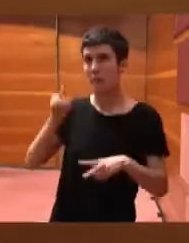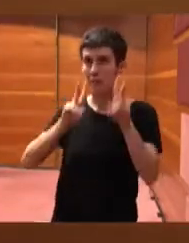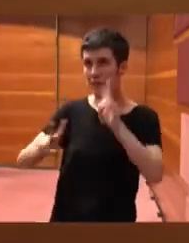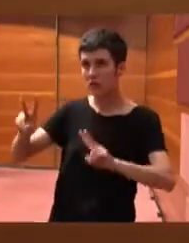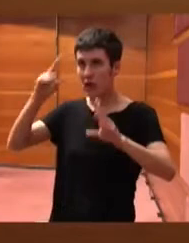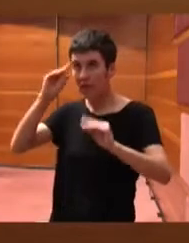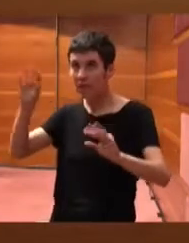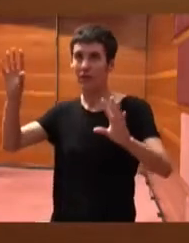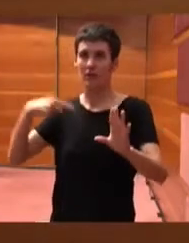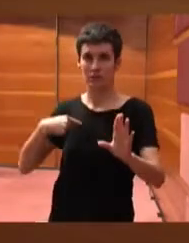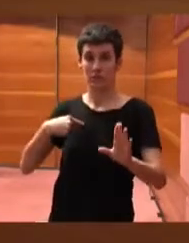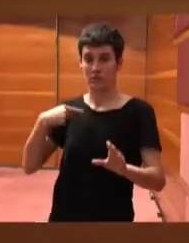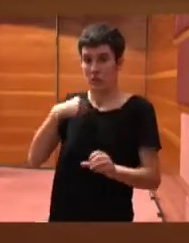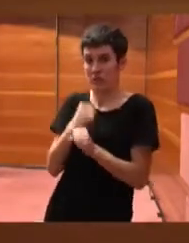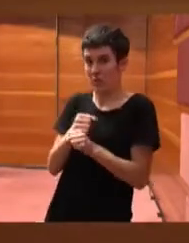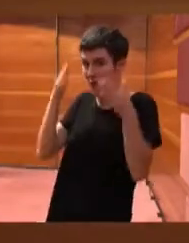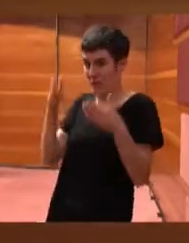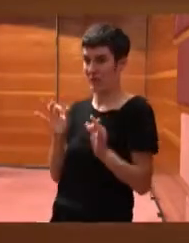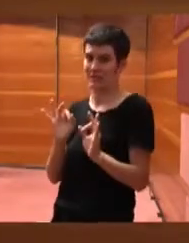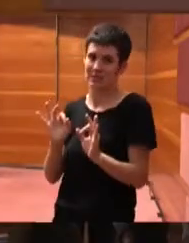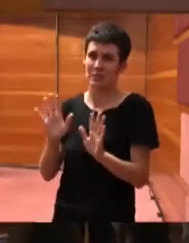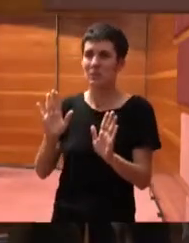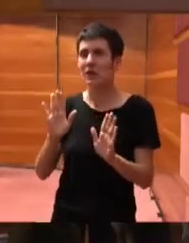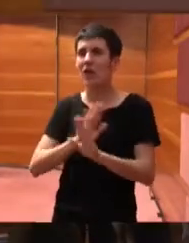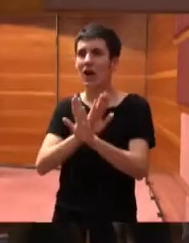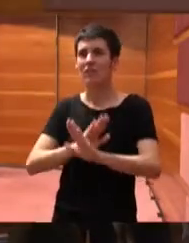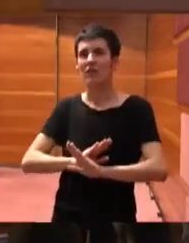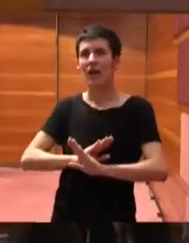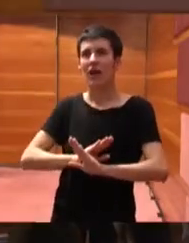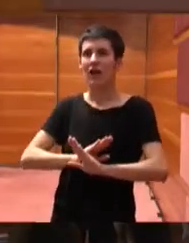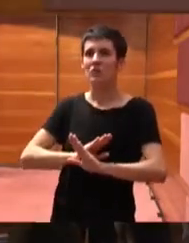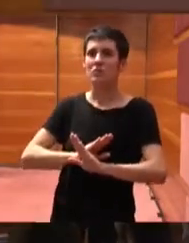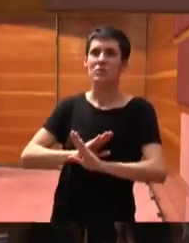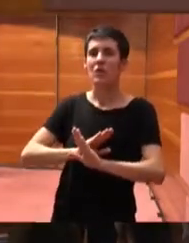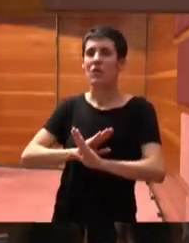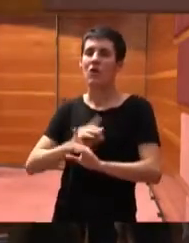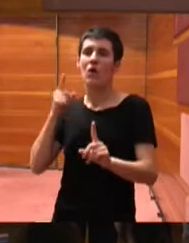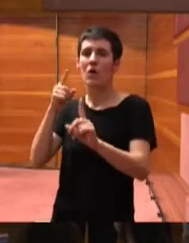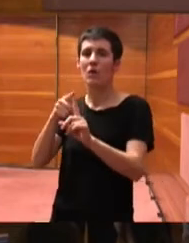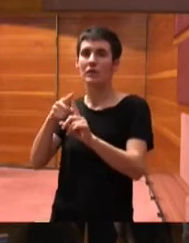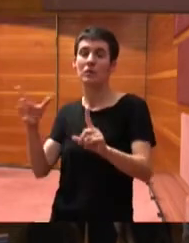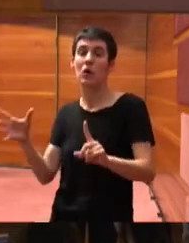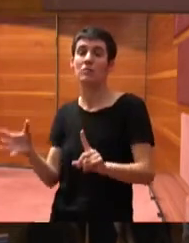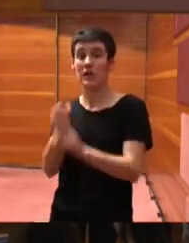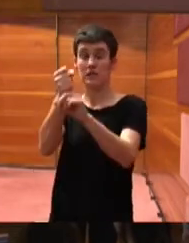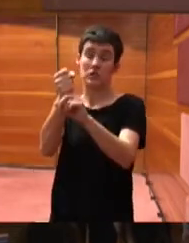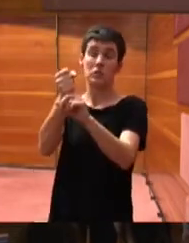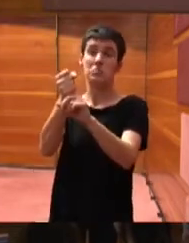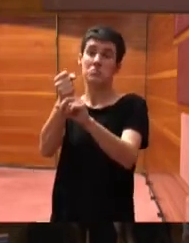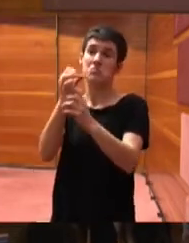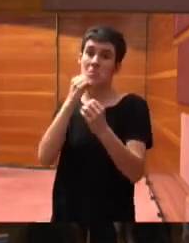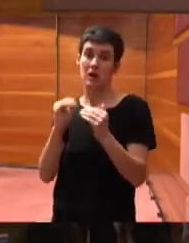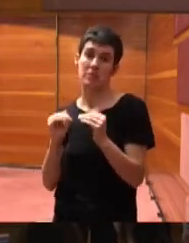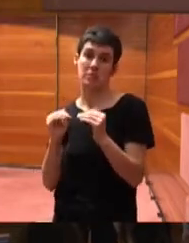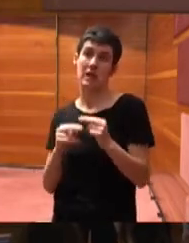Ojo, me dedico a eso, ¿eh? Pero nivel de éxito, de resultado alto. Vale. Os